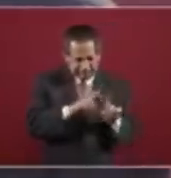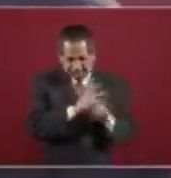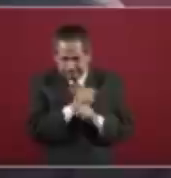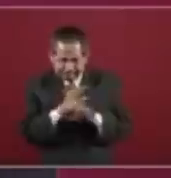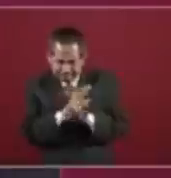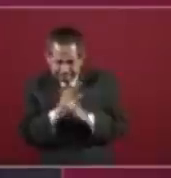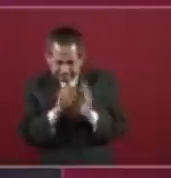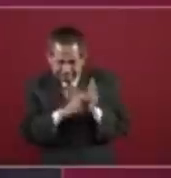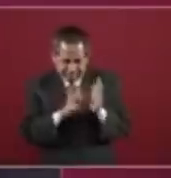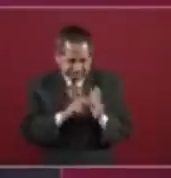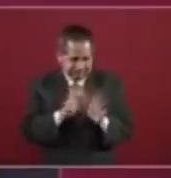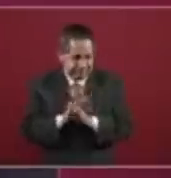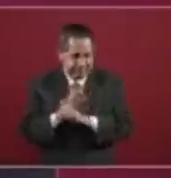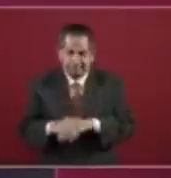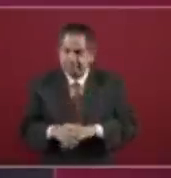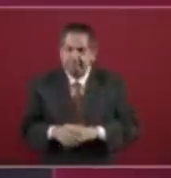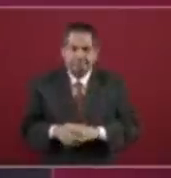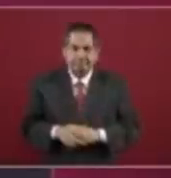hacer